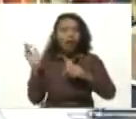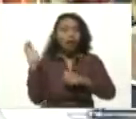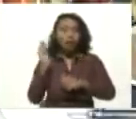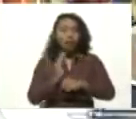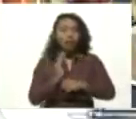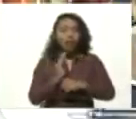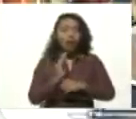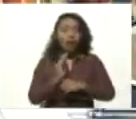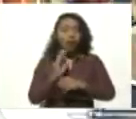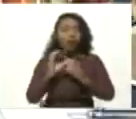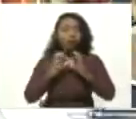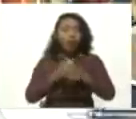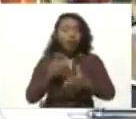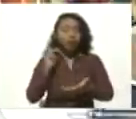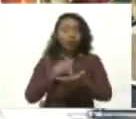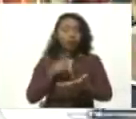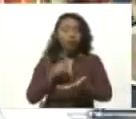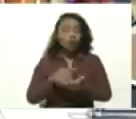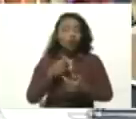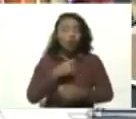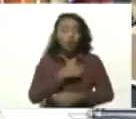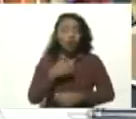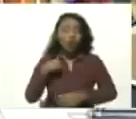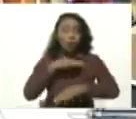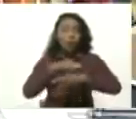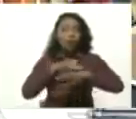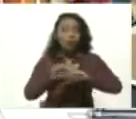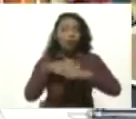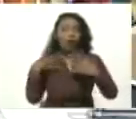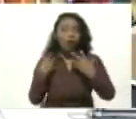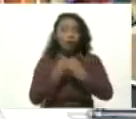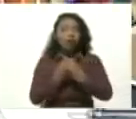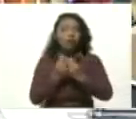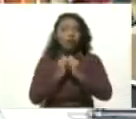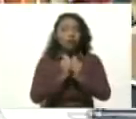clases presenciales. Yo quisiera que nuestra ministra, compañera